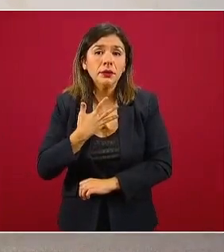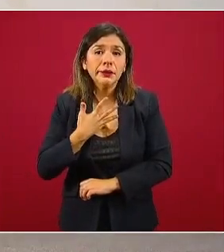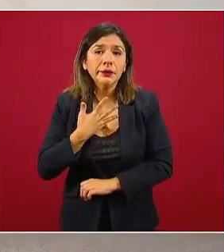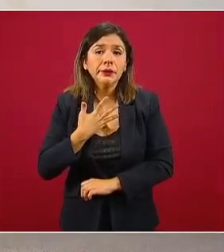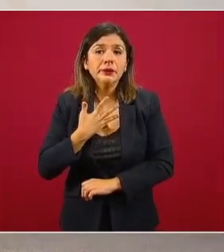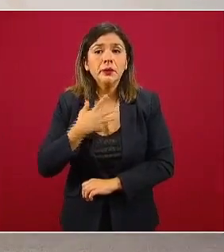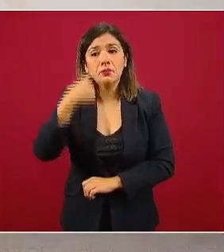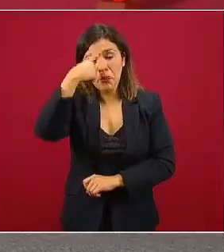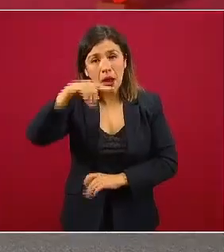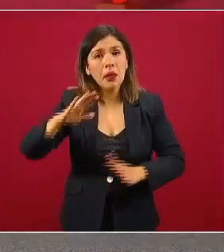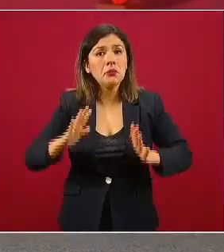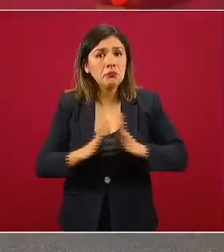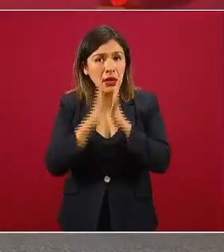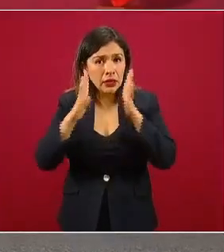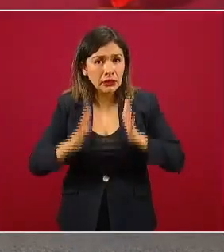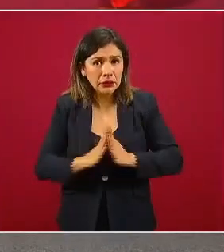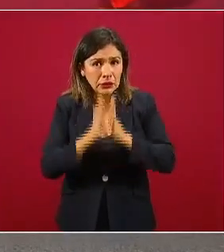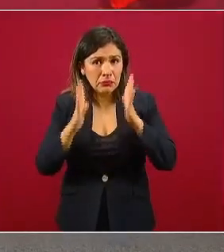con participación